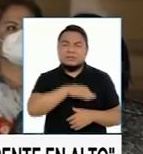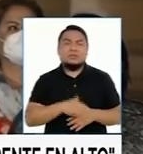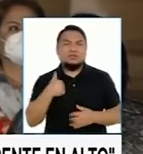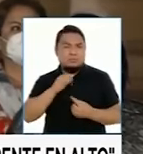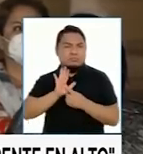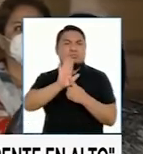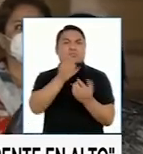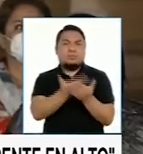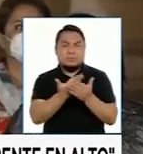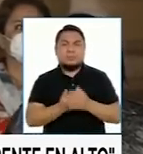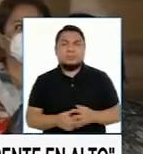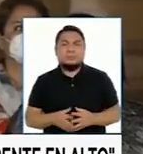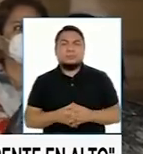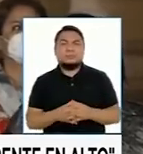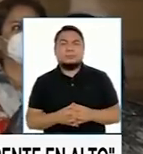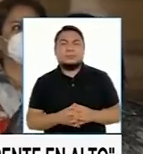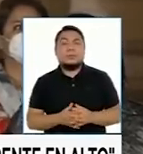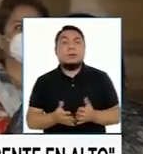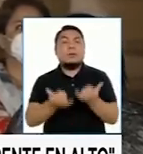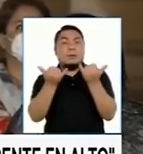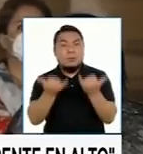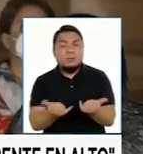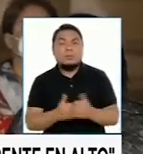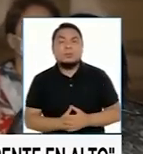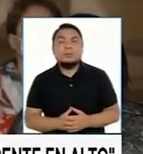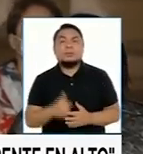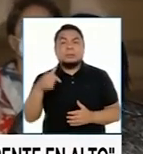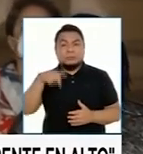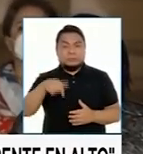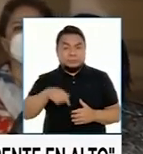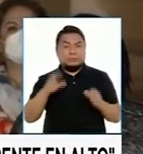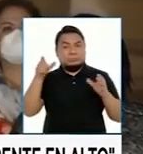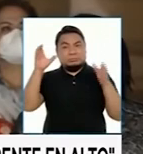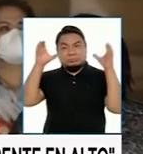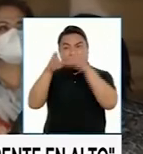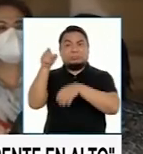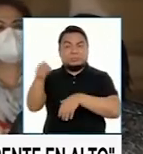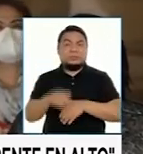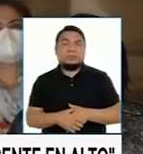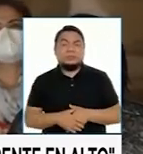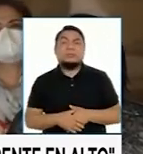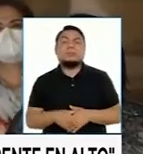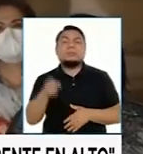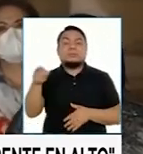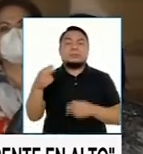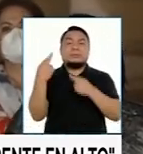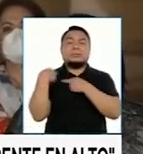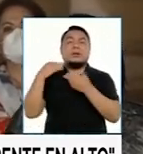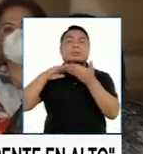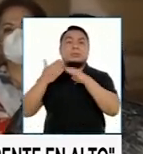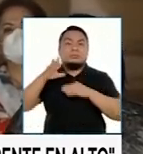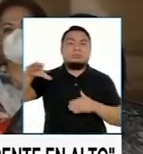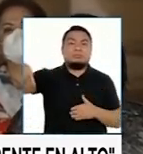en los meses siguientes y con esta nueva composición en el Parlamento es mucho